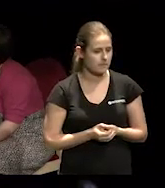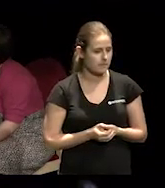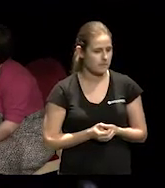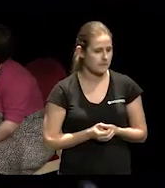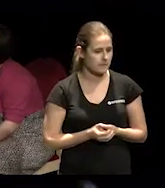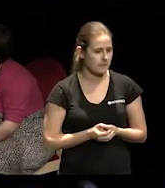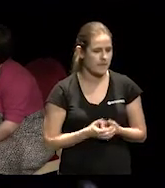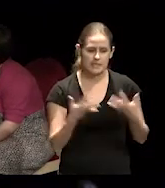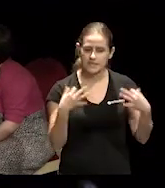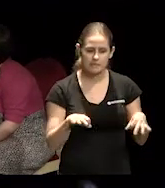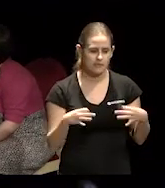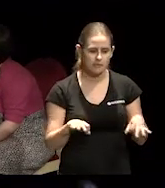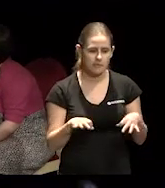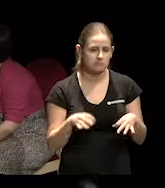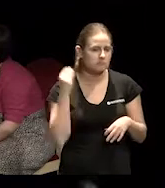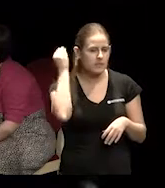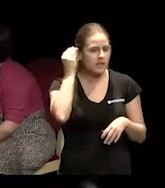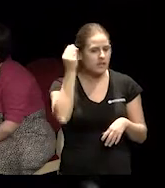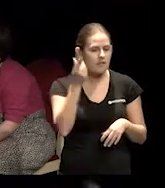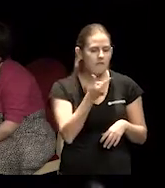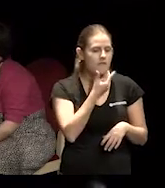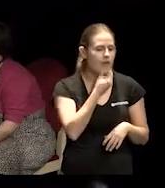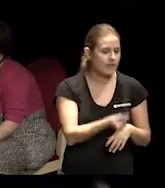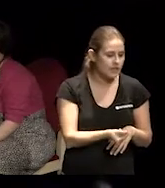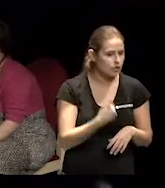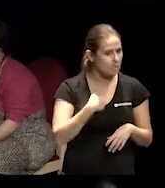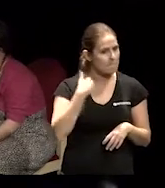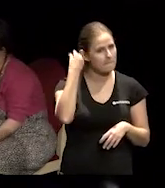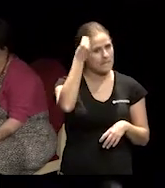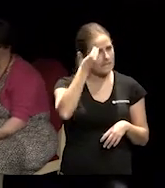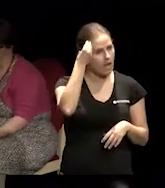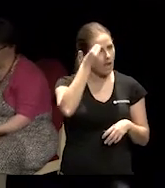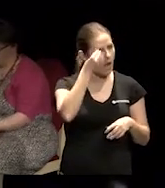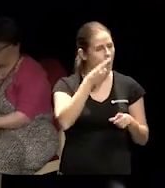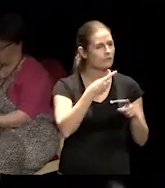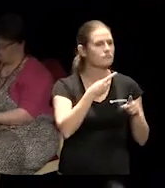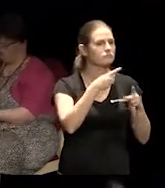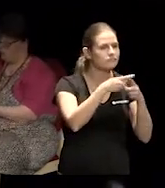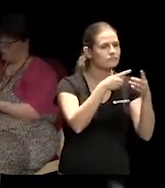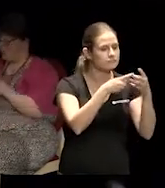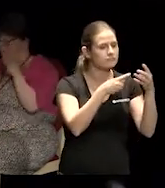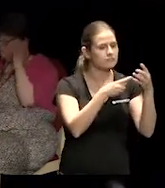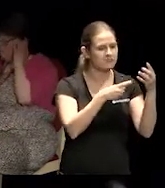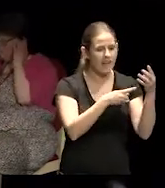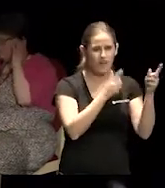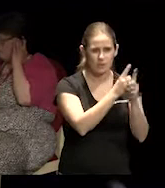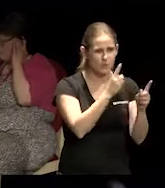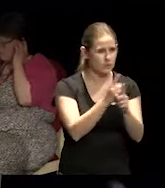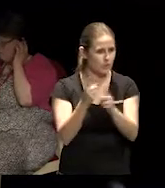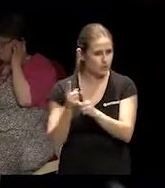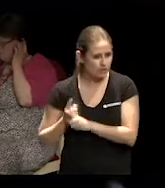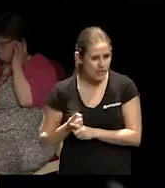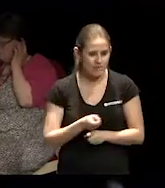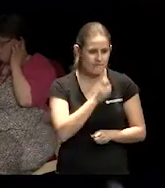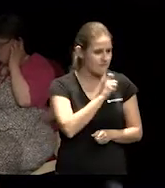Así que simplemente fue muy fácil. Todo lo que yo pensaba que tenía en contra, sin embargo, lo solucioné en un momento con unos cuantos mails y con